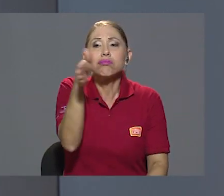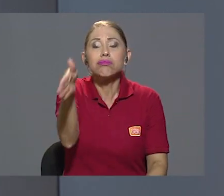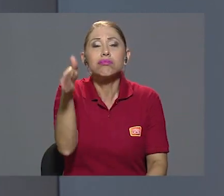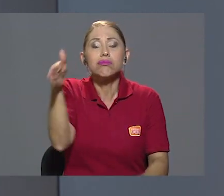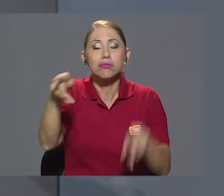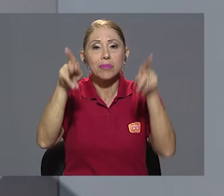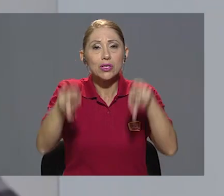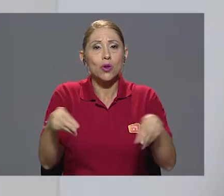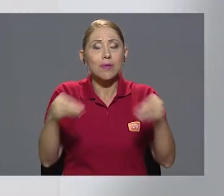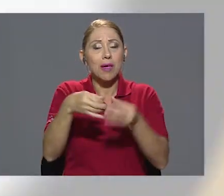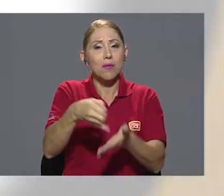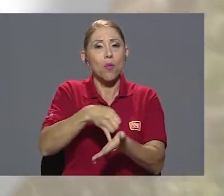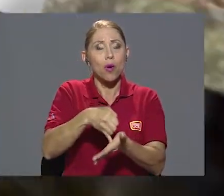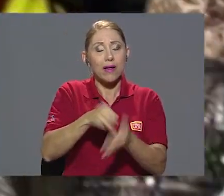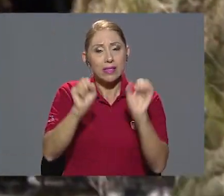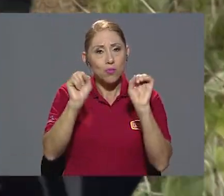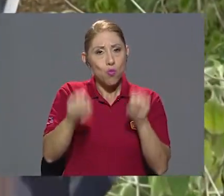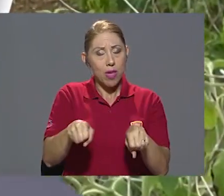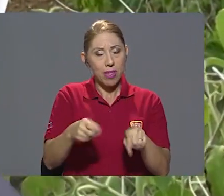más vulnerables.